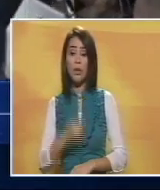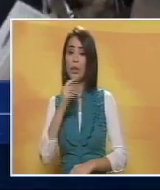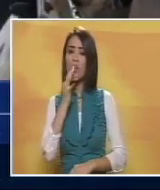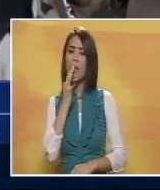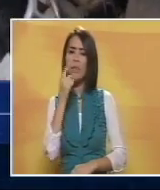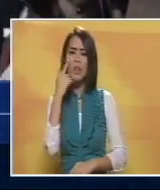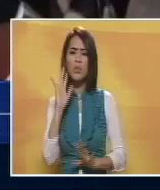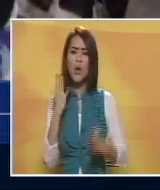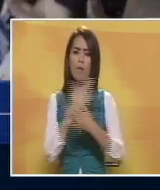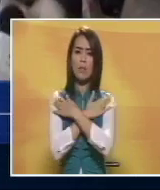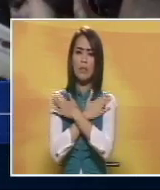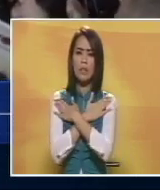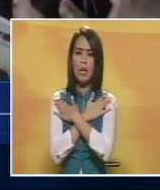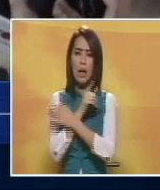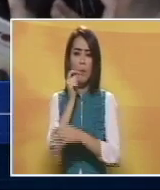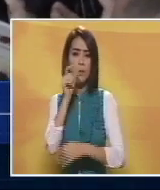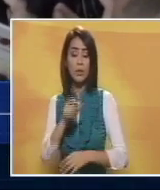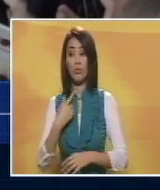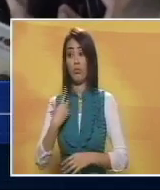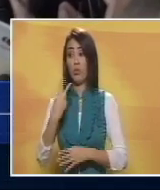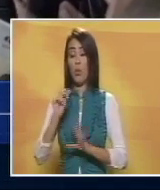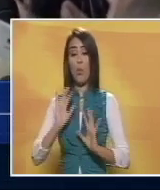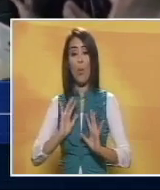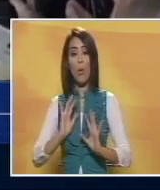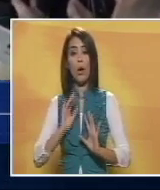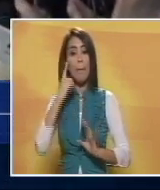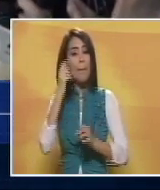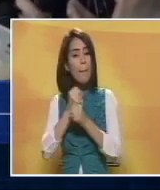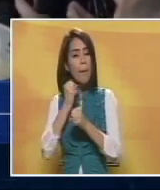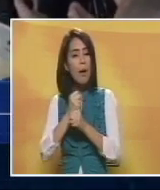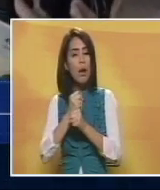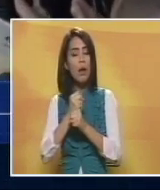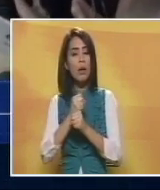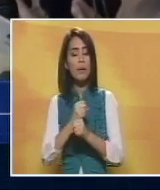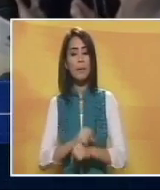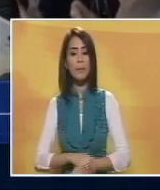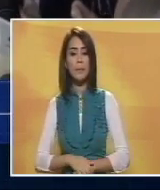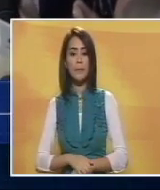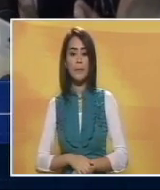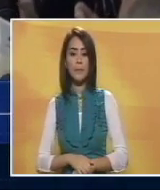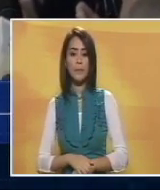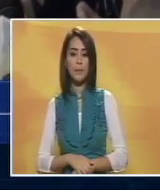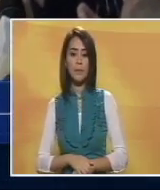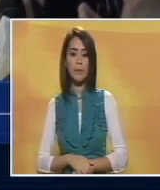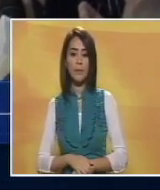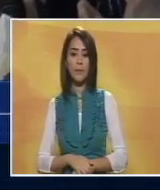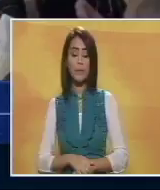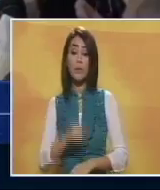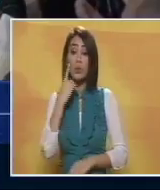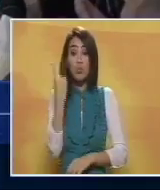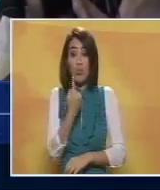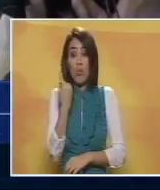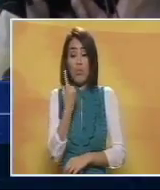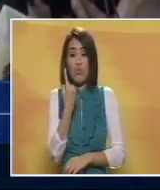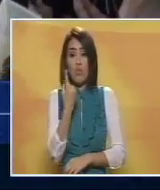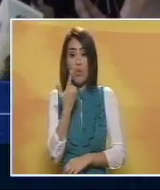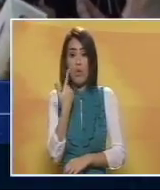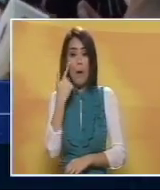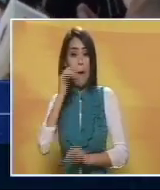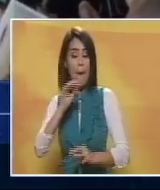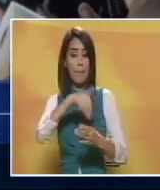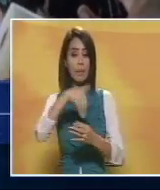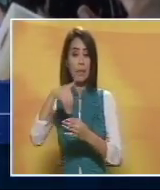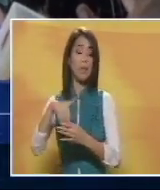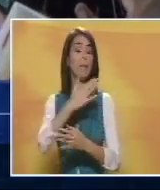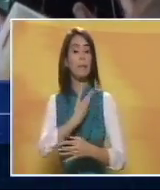llamar y felicitar a Mario Abdo. No, vamos a trabajar acta por acta, sobre todo, no solamente acá está en juego la presidencia